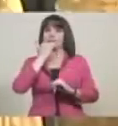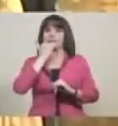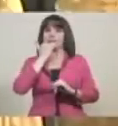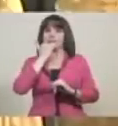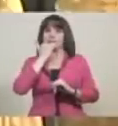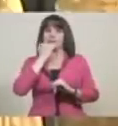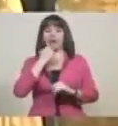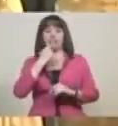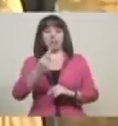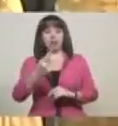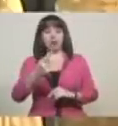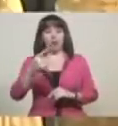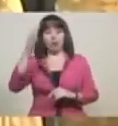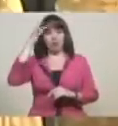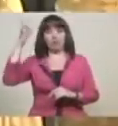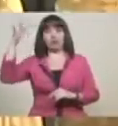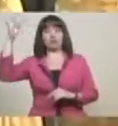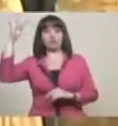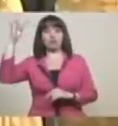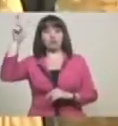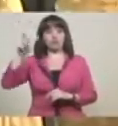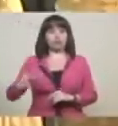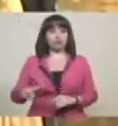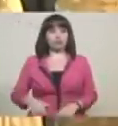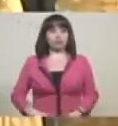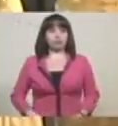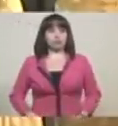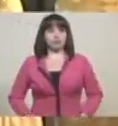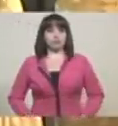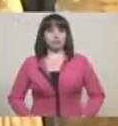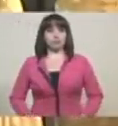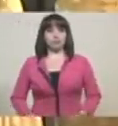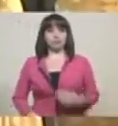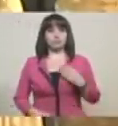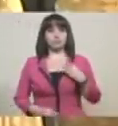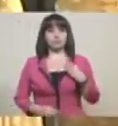Dijo nuestro gran Sócrates de Caracas, el maestro Simón Rodríguez.